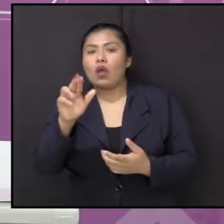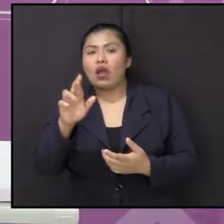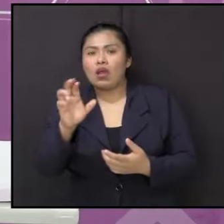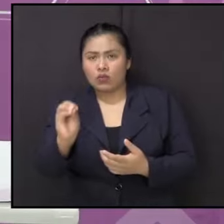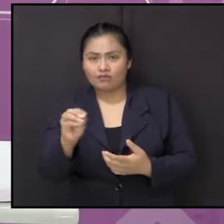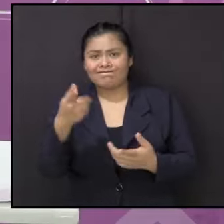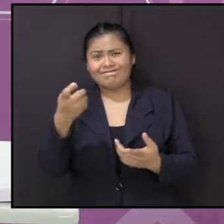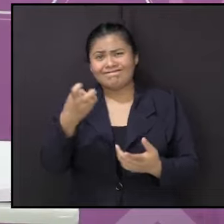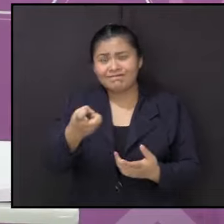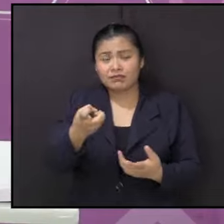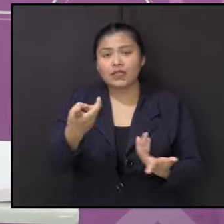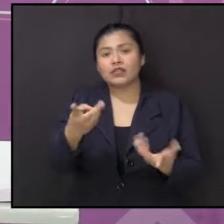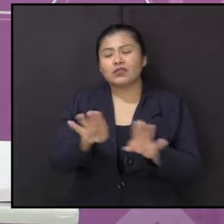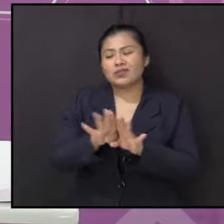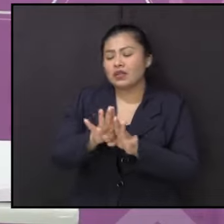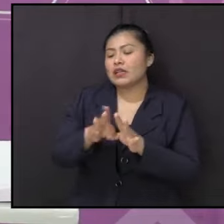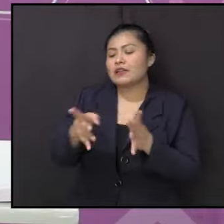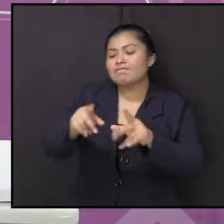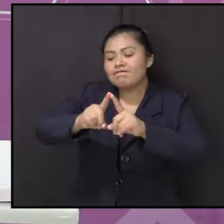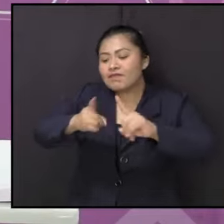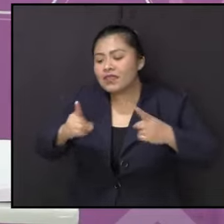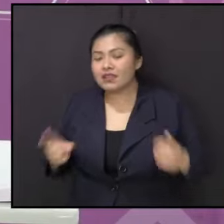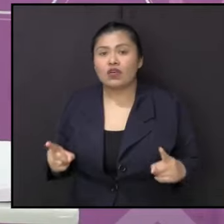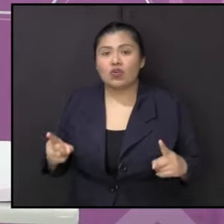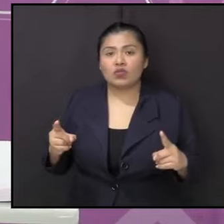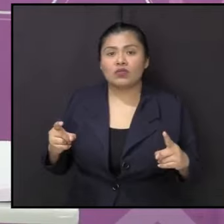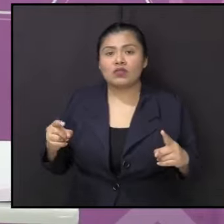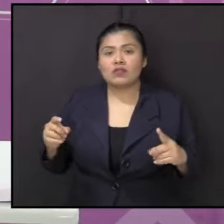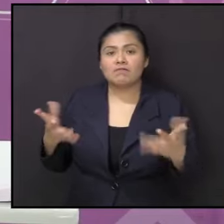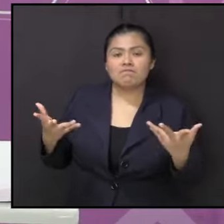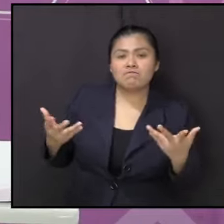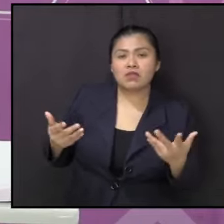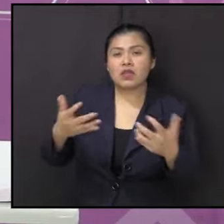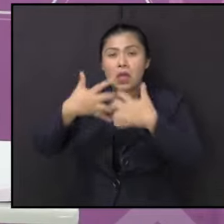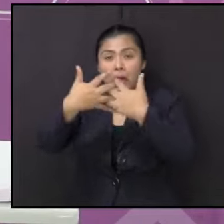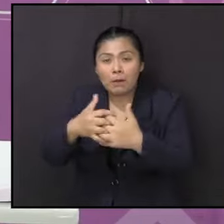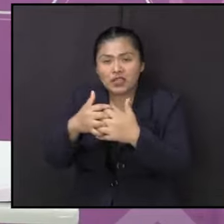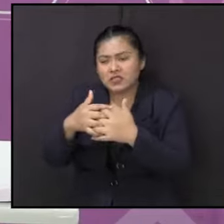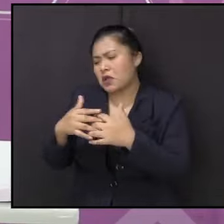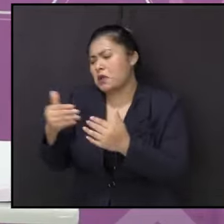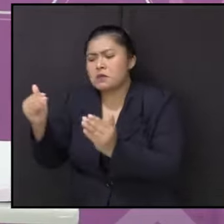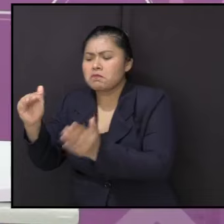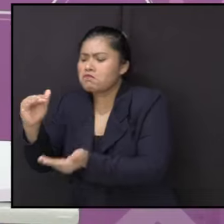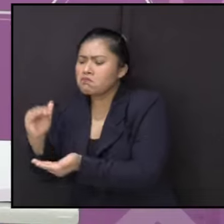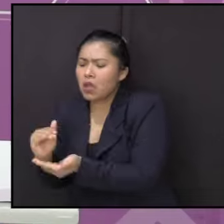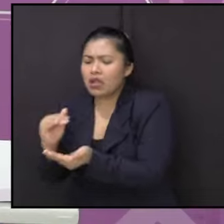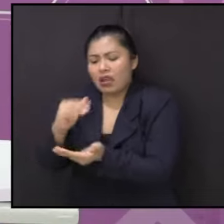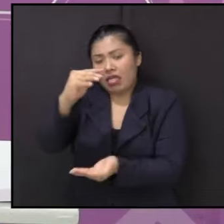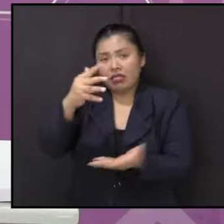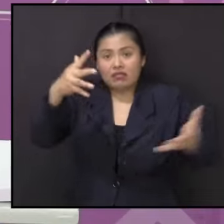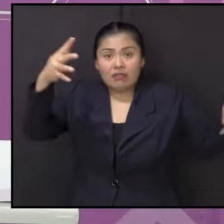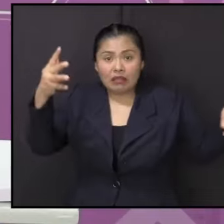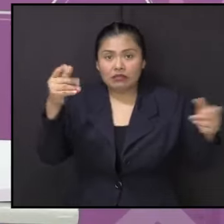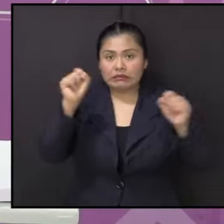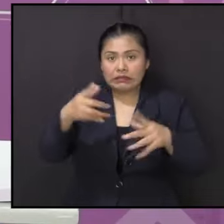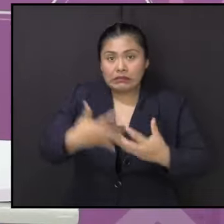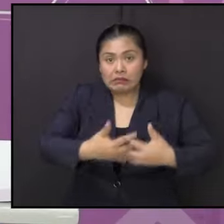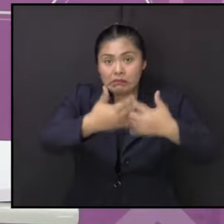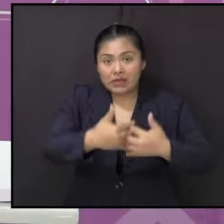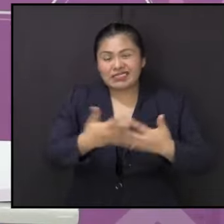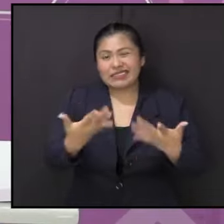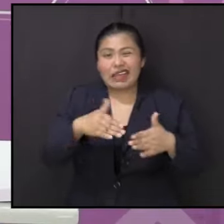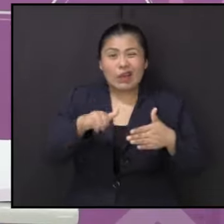establecimiento, consolidación y desarrollo de la grande, mediana, pequeña y microempresa. Sin embargo, en las atribuciones que actualmente están